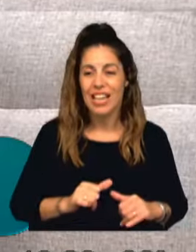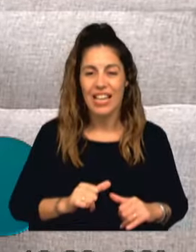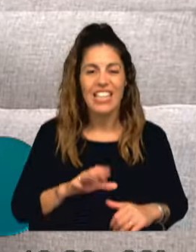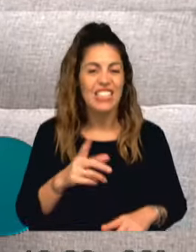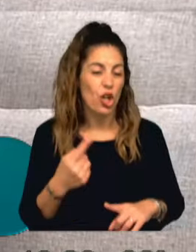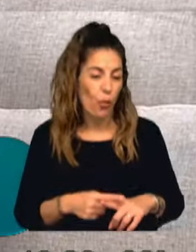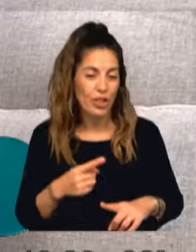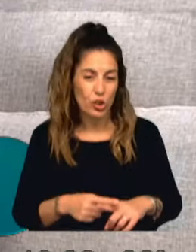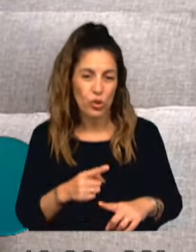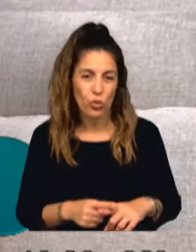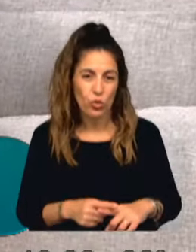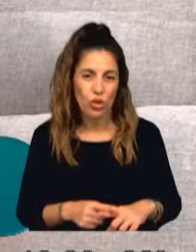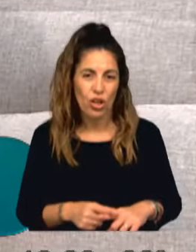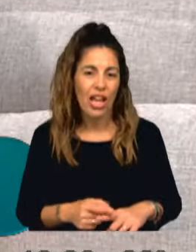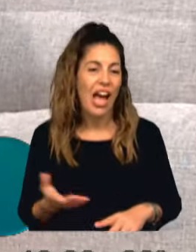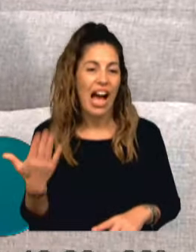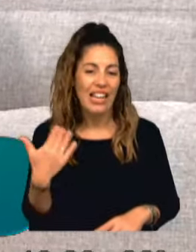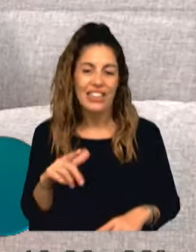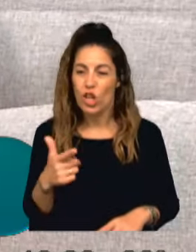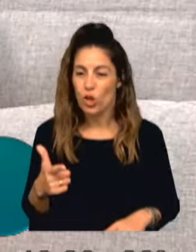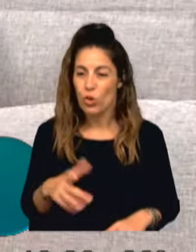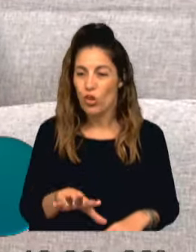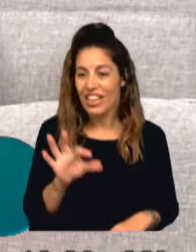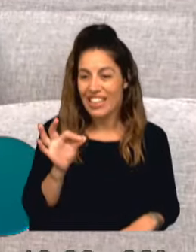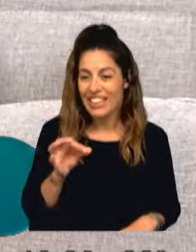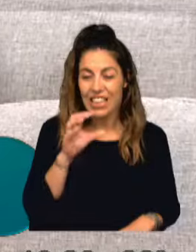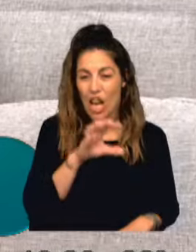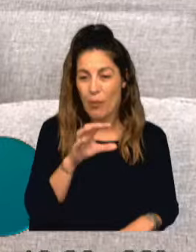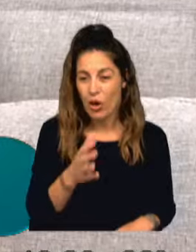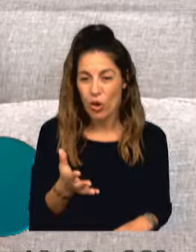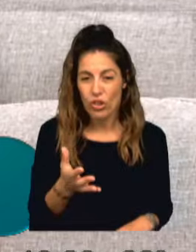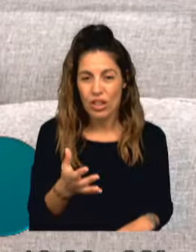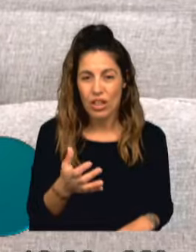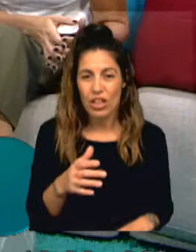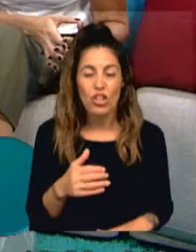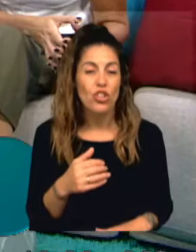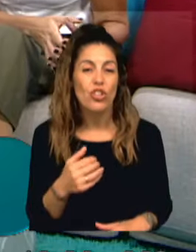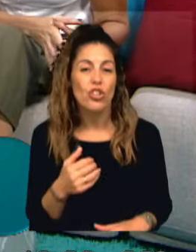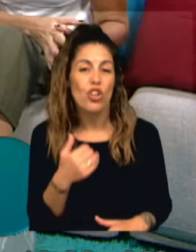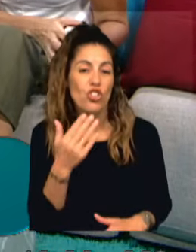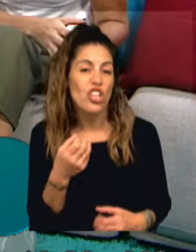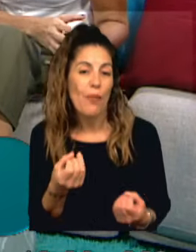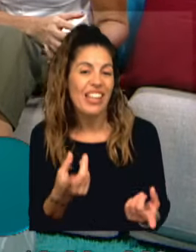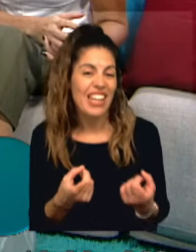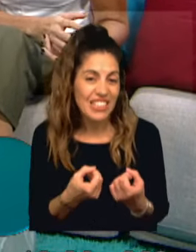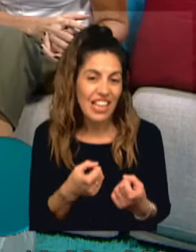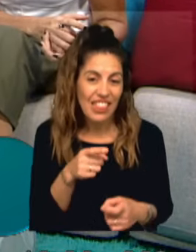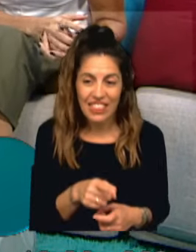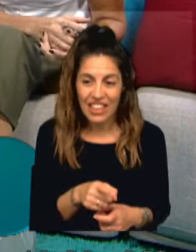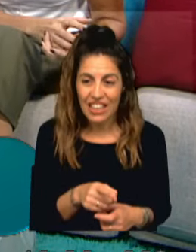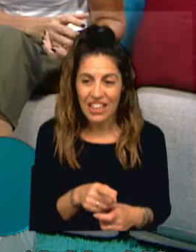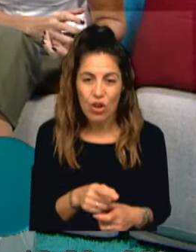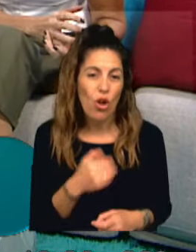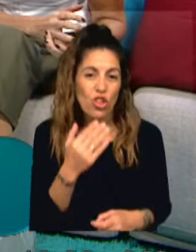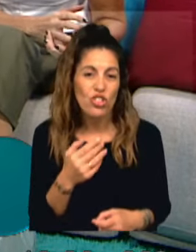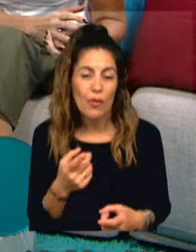5 minutos quizás no tuvo antes antes de elegir la mascota porque no tiene por qué saber las necesidades de cuando capaz que no